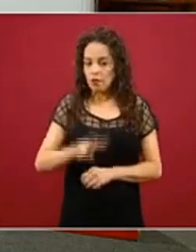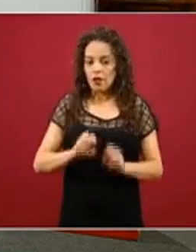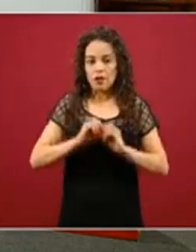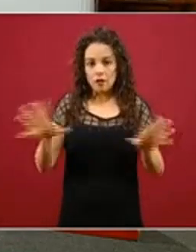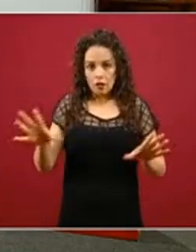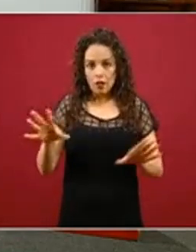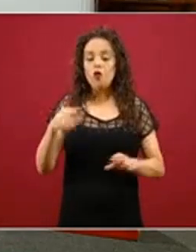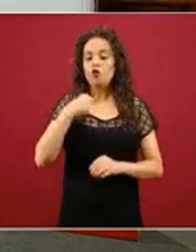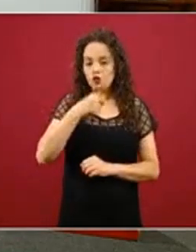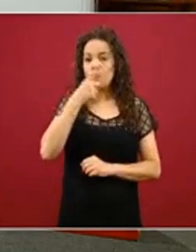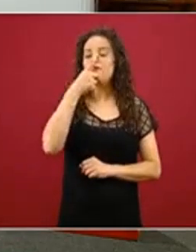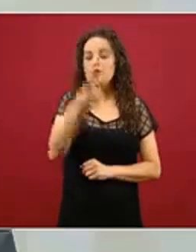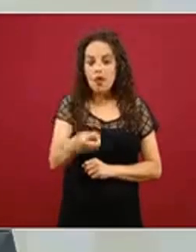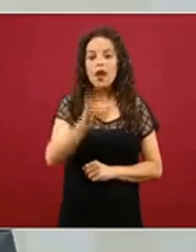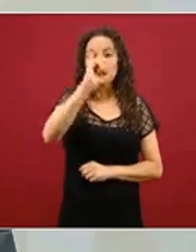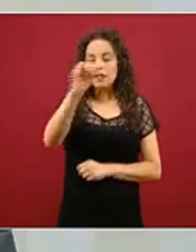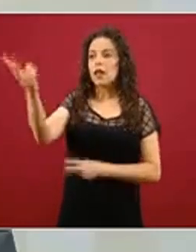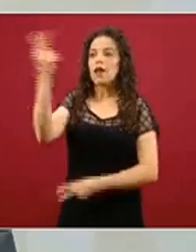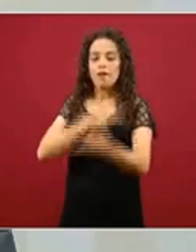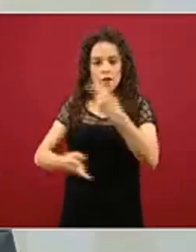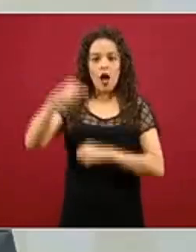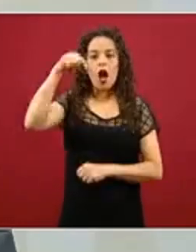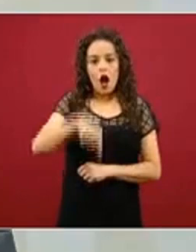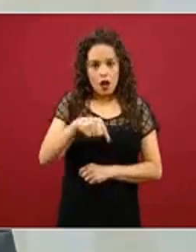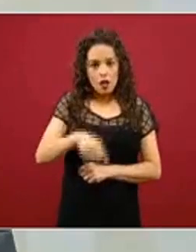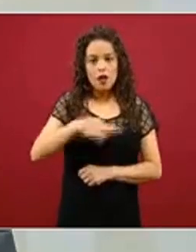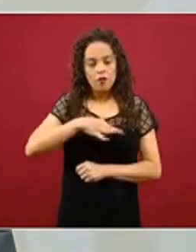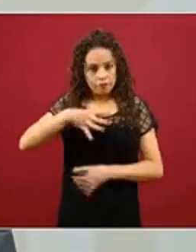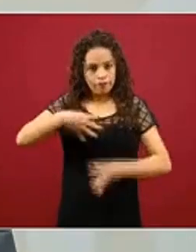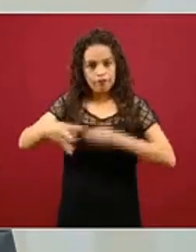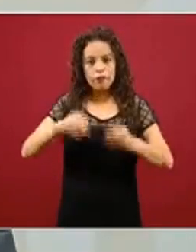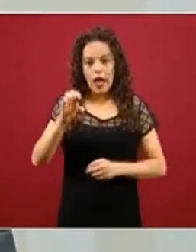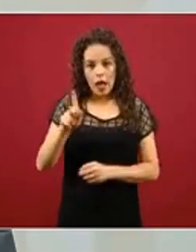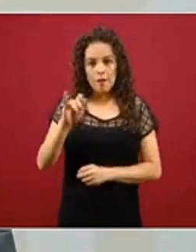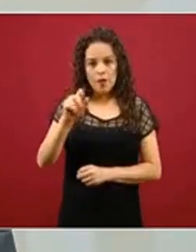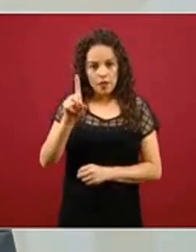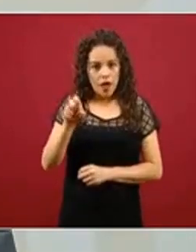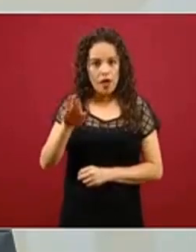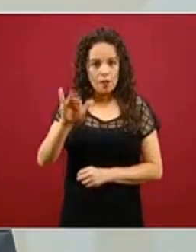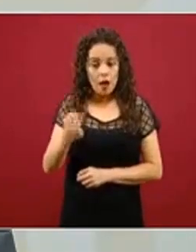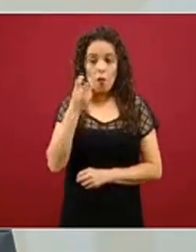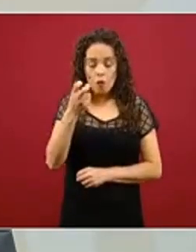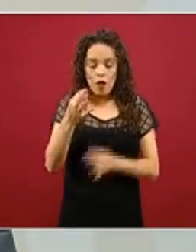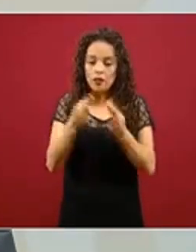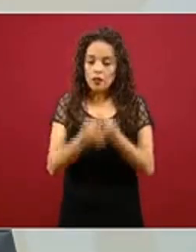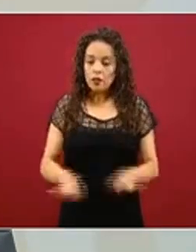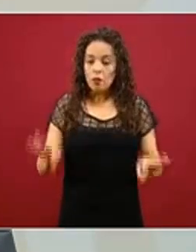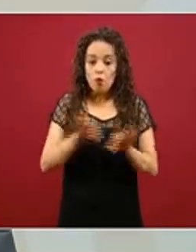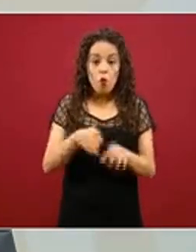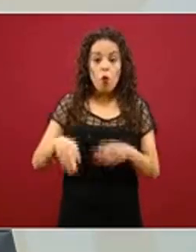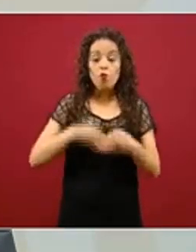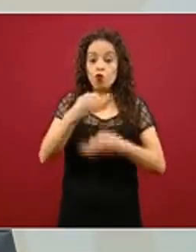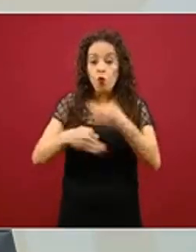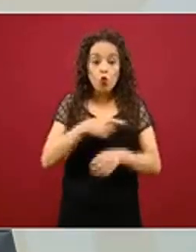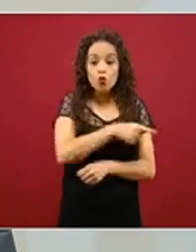que va a llegar esta epidemia. Porque consideramos que es muy importante que todas y todos ustedes en la sociedad